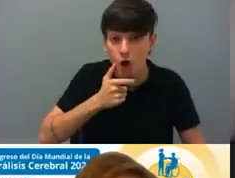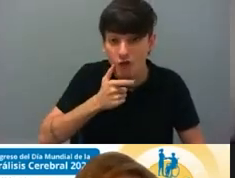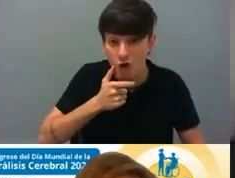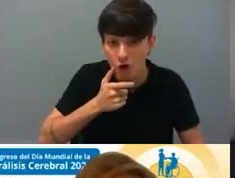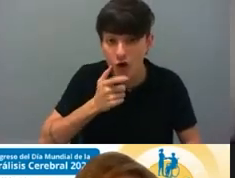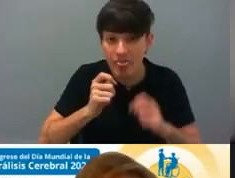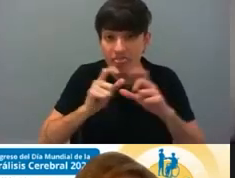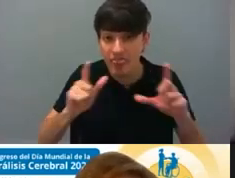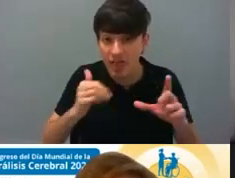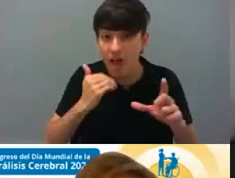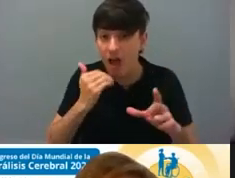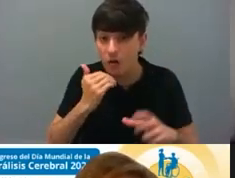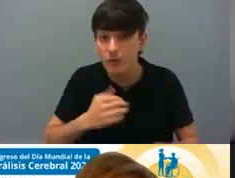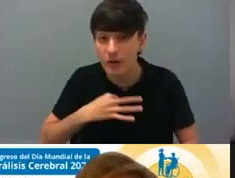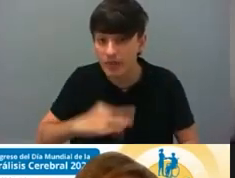conectarse.